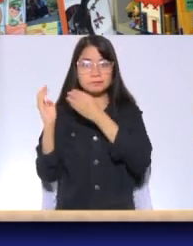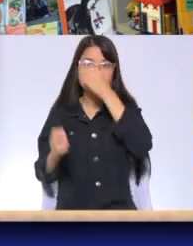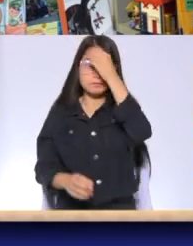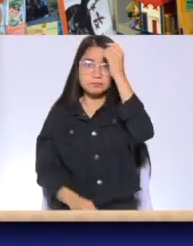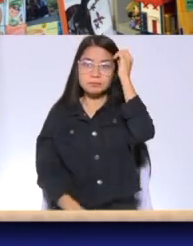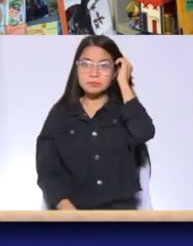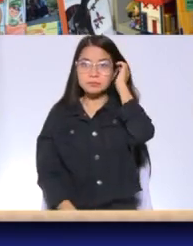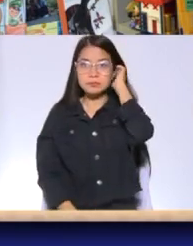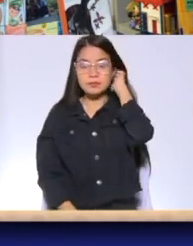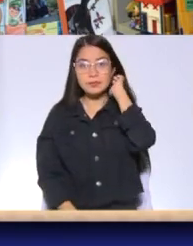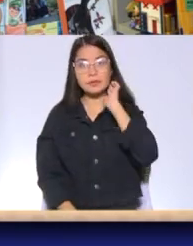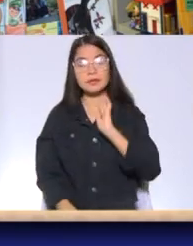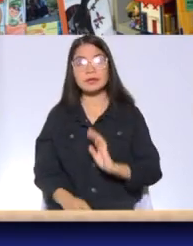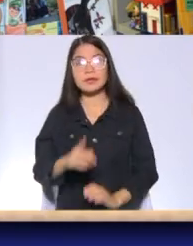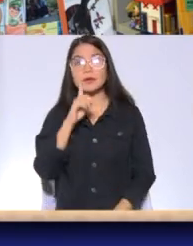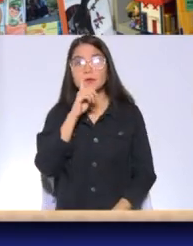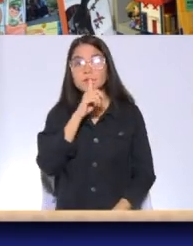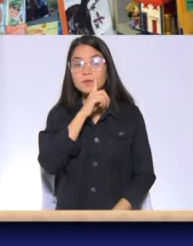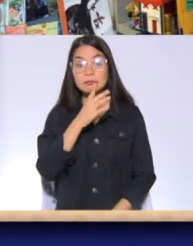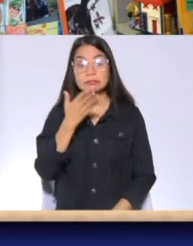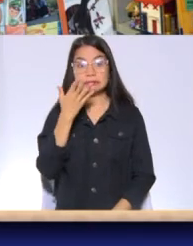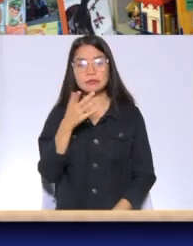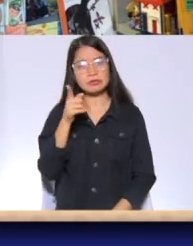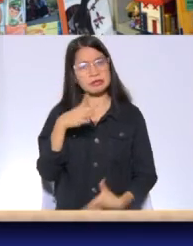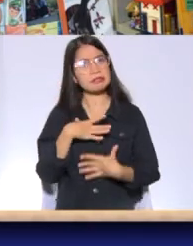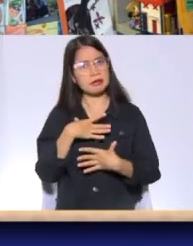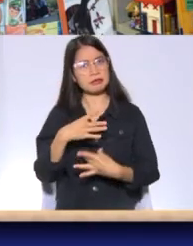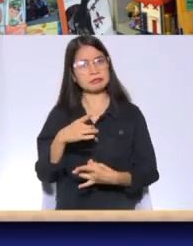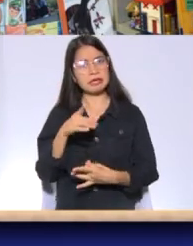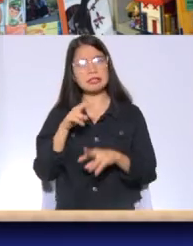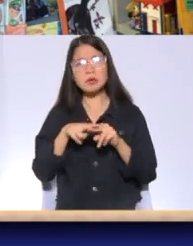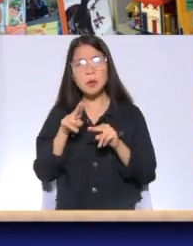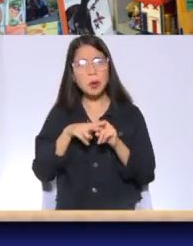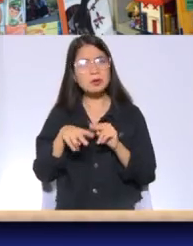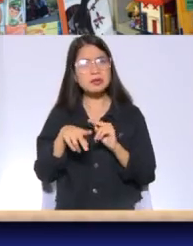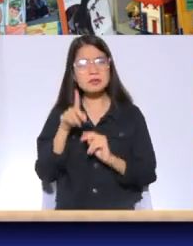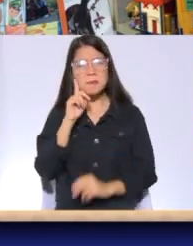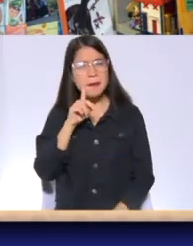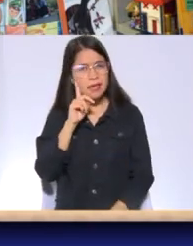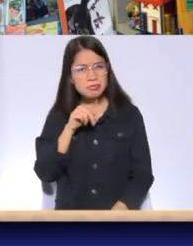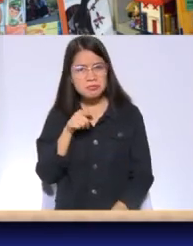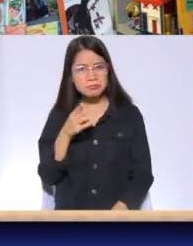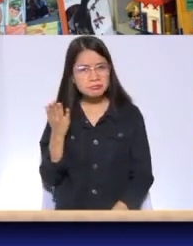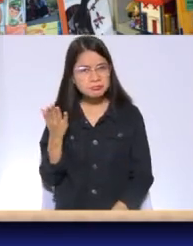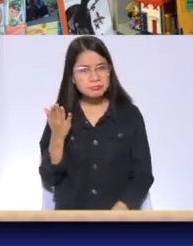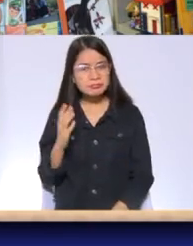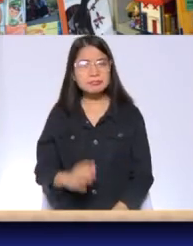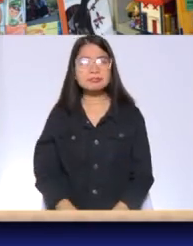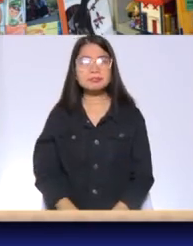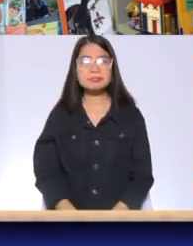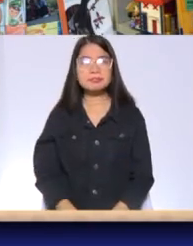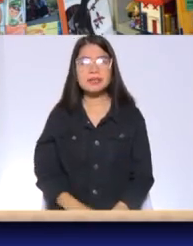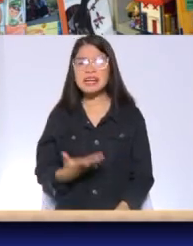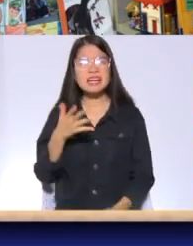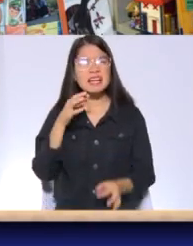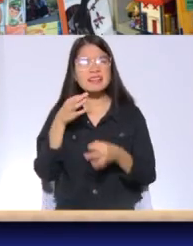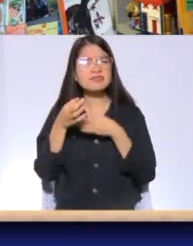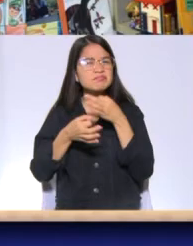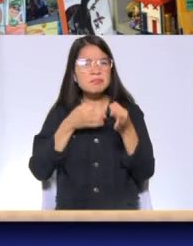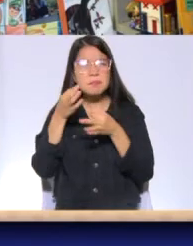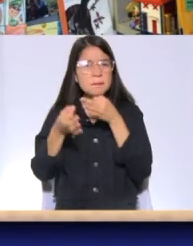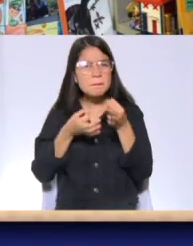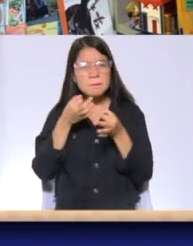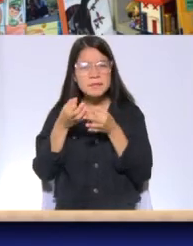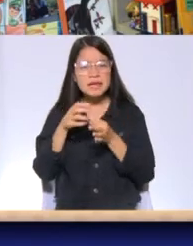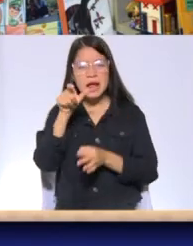niños siempre tienen fama de decir mentiras. ¿Qué querrá transmitir la escritoria Mireia Tabuas en ese cuento? Las